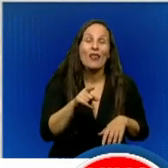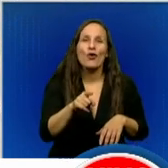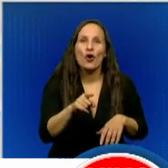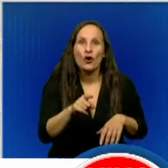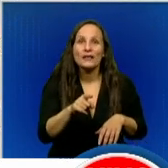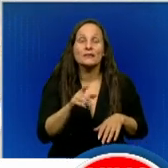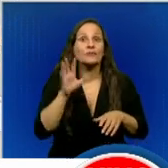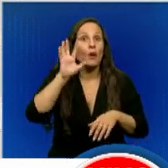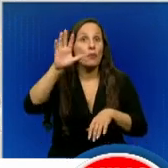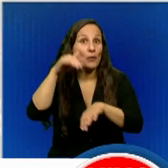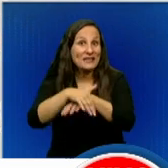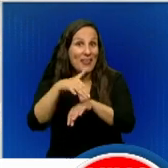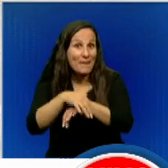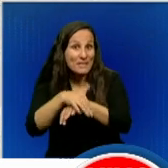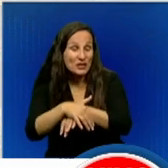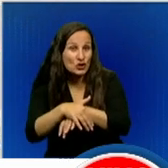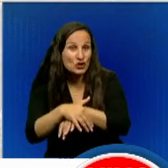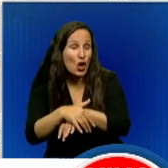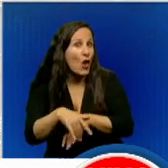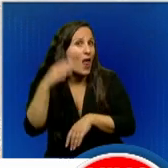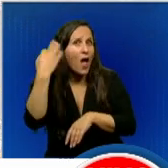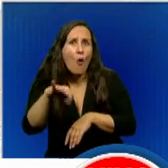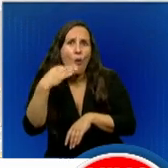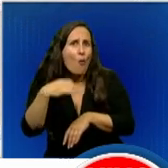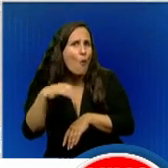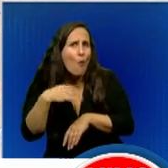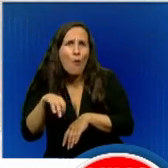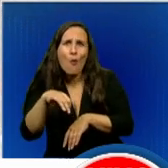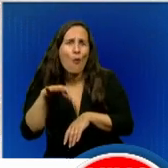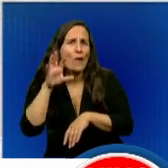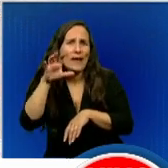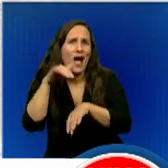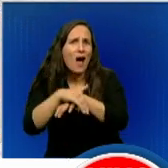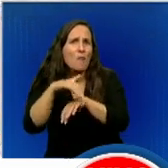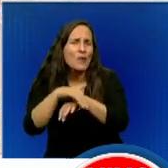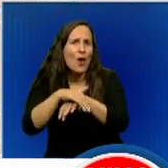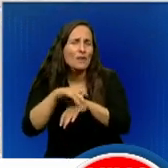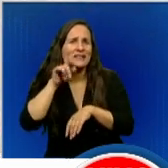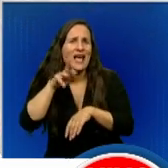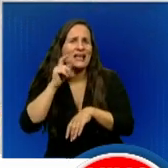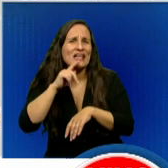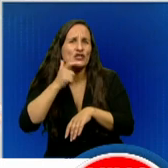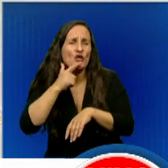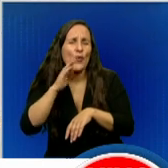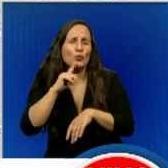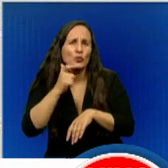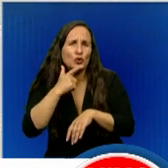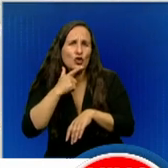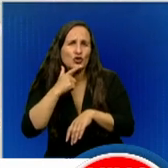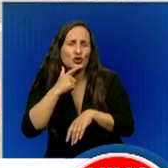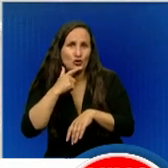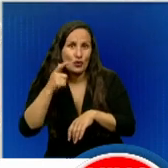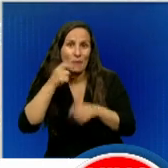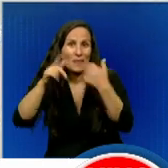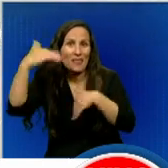y misiones en realidad era la única provincia que grababa con ingresos brutos a las exportaciones de bienes